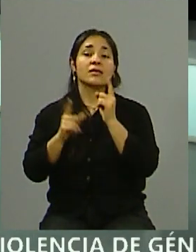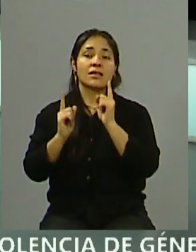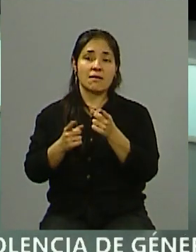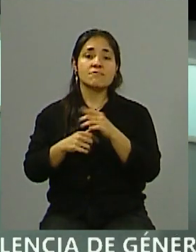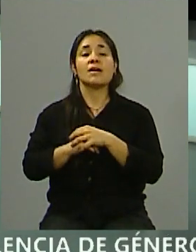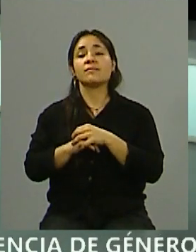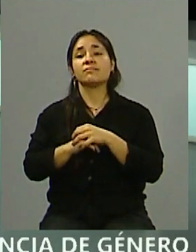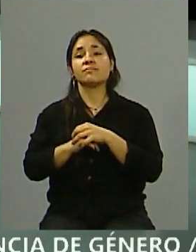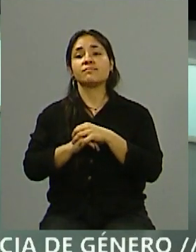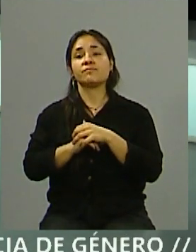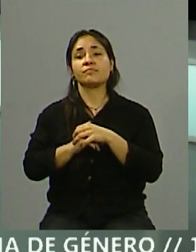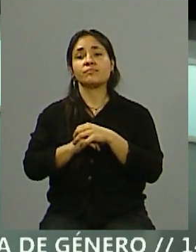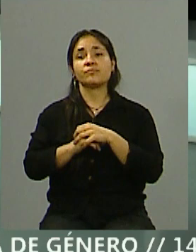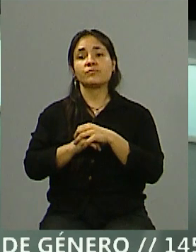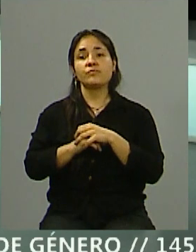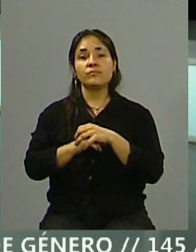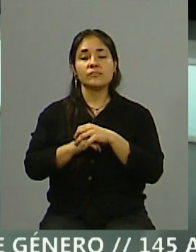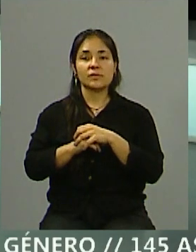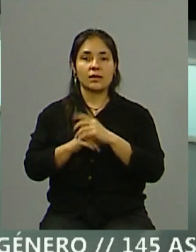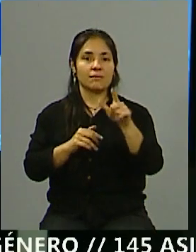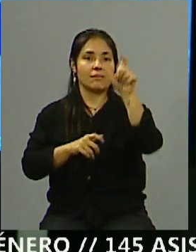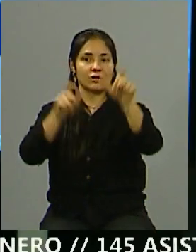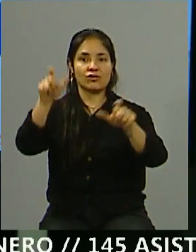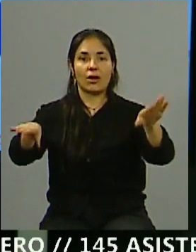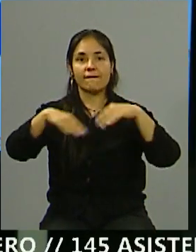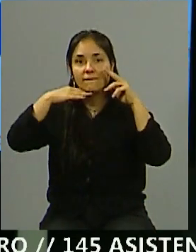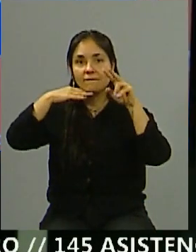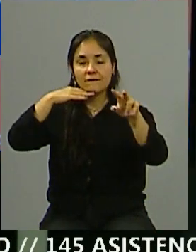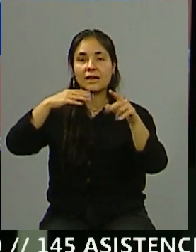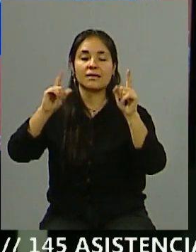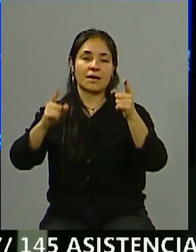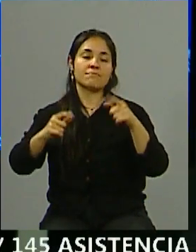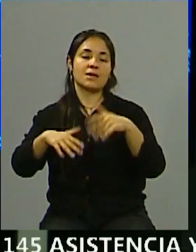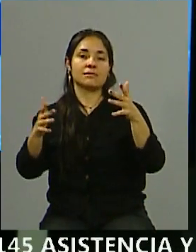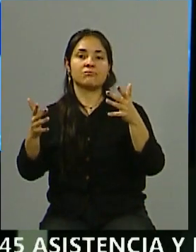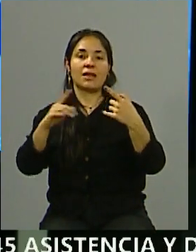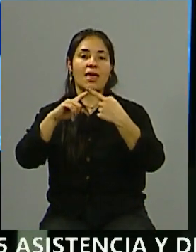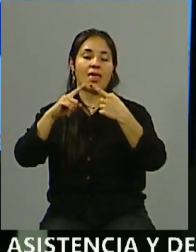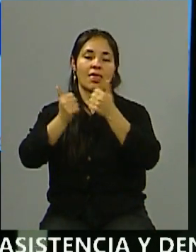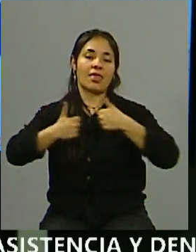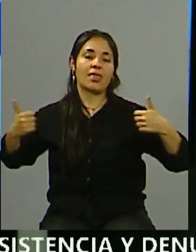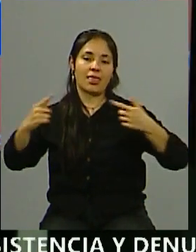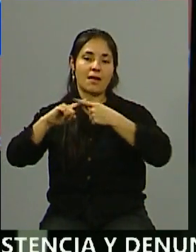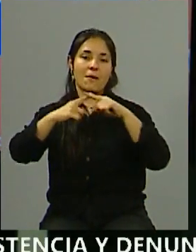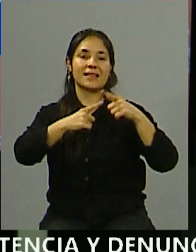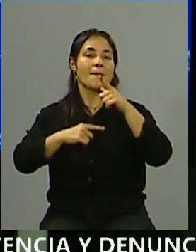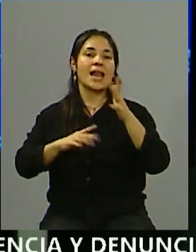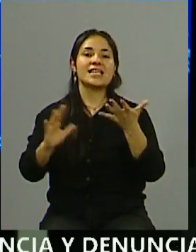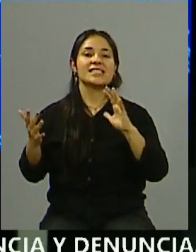tensión entre el espectador y el show, digamos, porque es lo que finalmente muchas veces parece